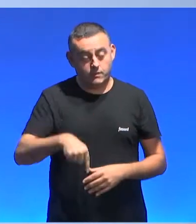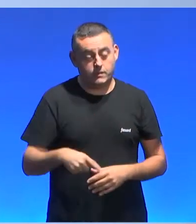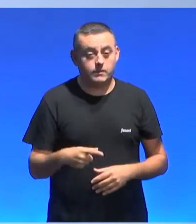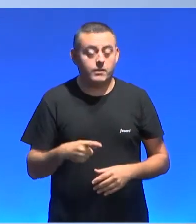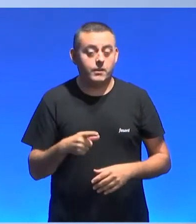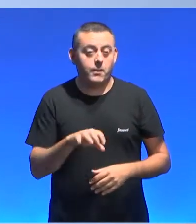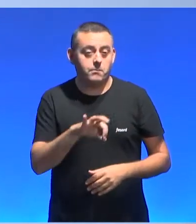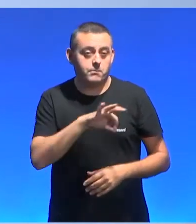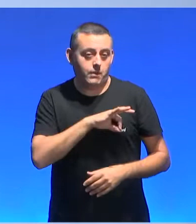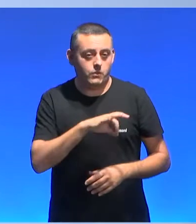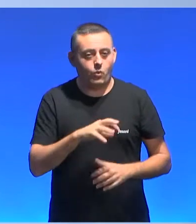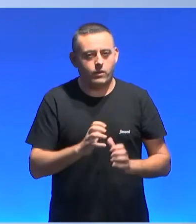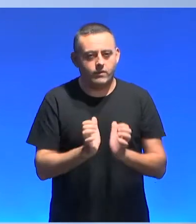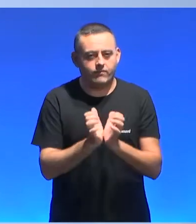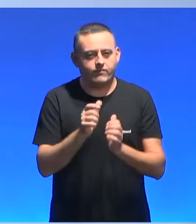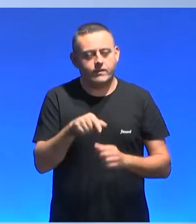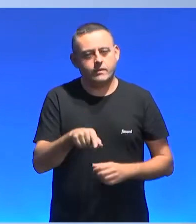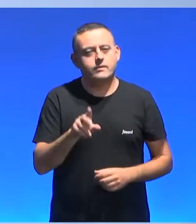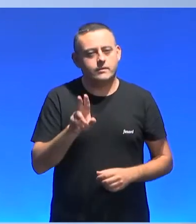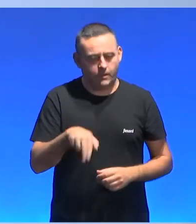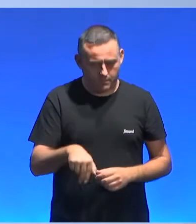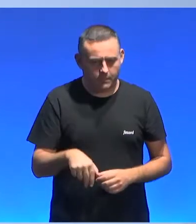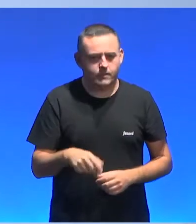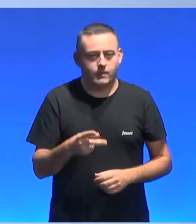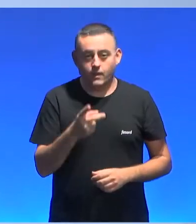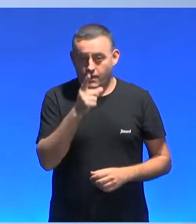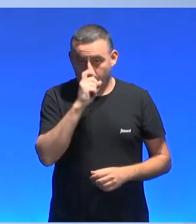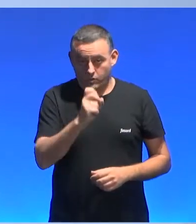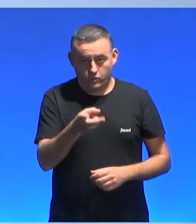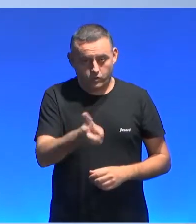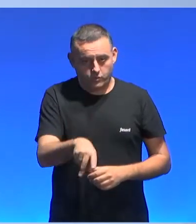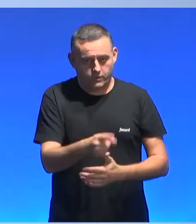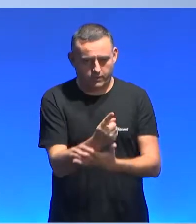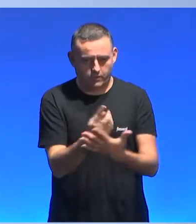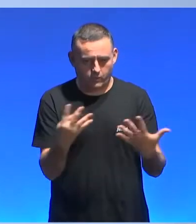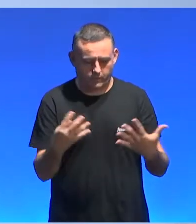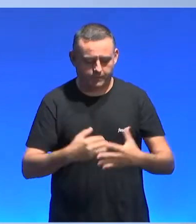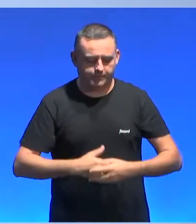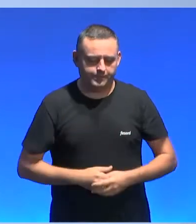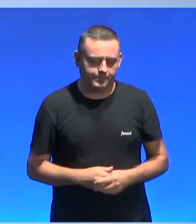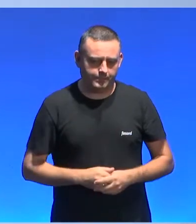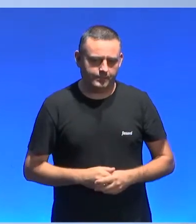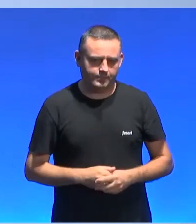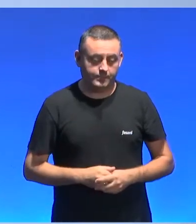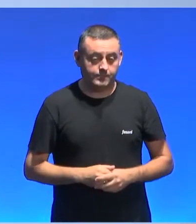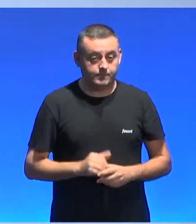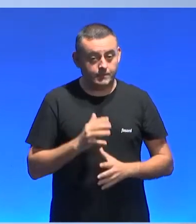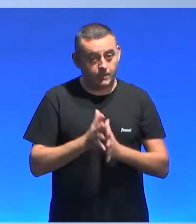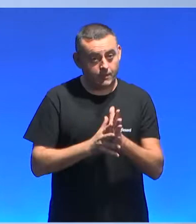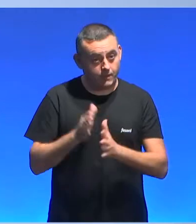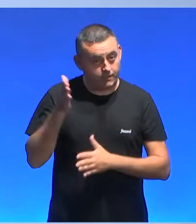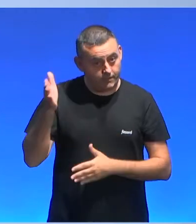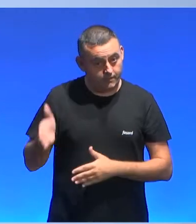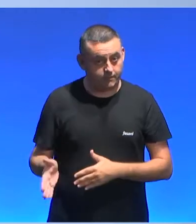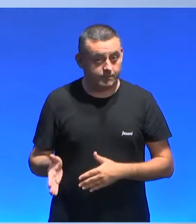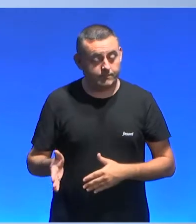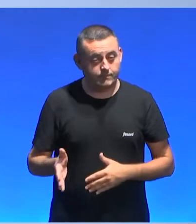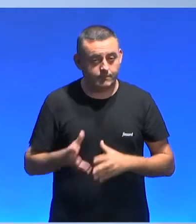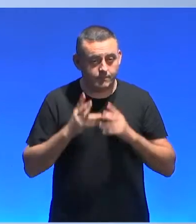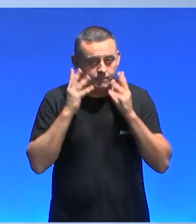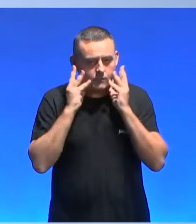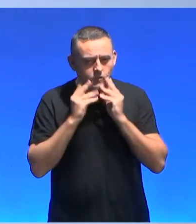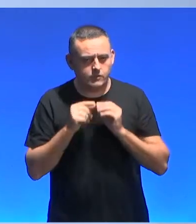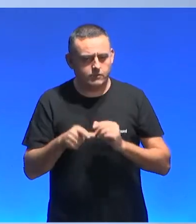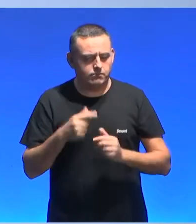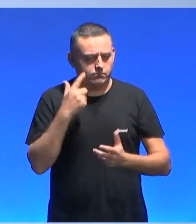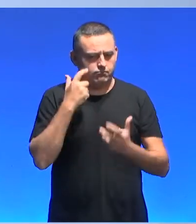UNICEF, Comité Español Joaquín Ruiz Jiménez en 2019. Hablar de Tonucci es hablar de un